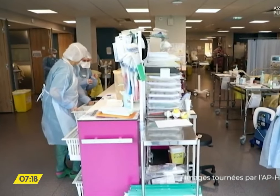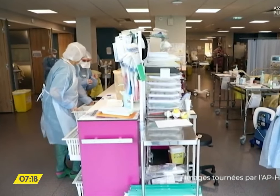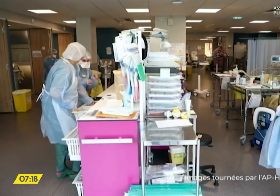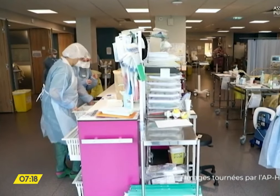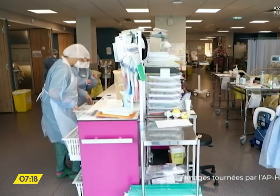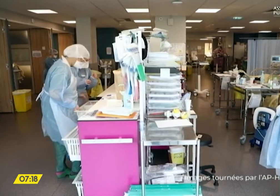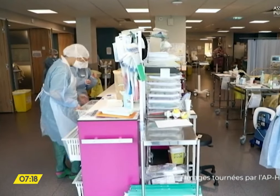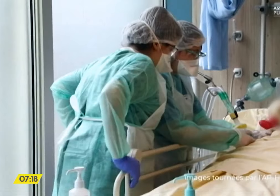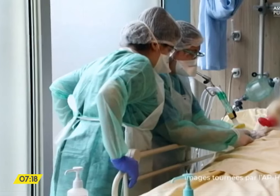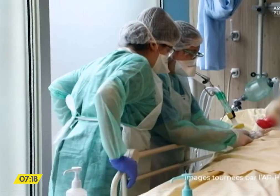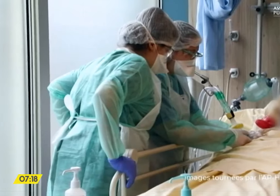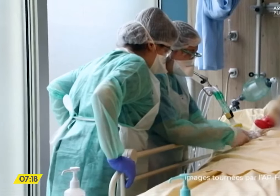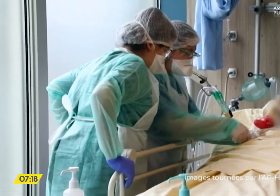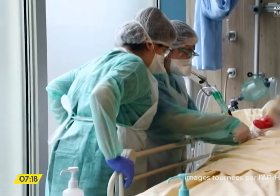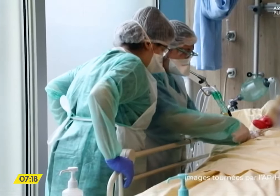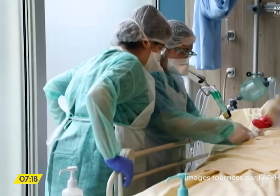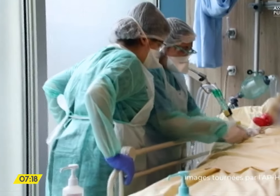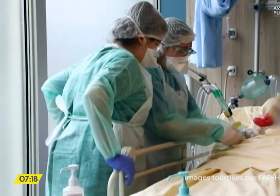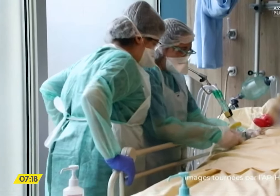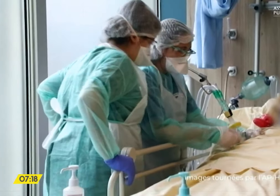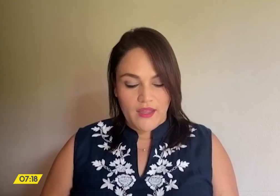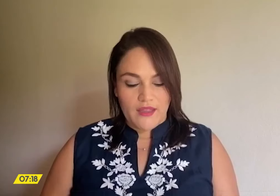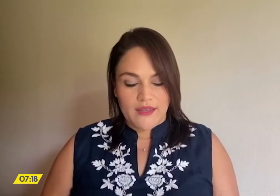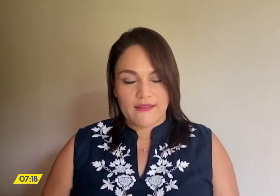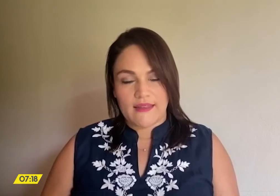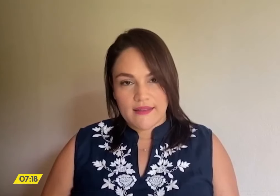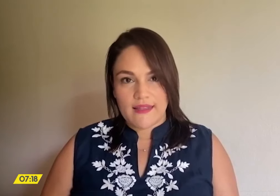cuidados intensivos se encontraban 80 personas.